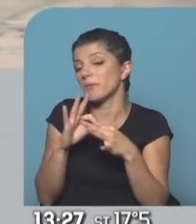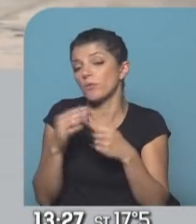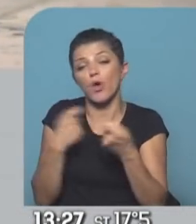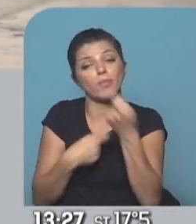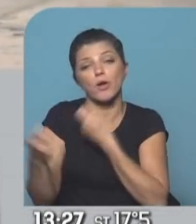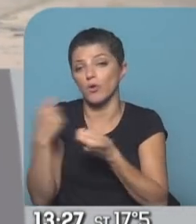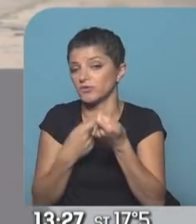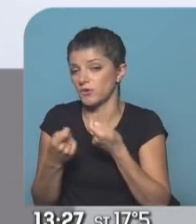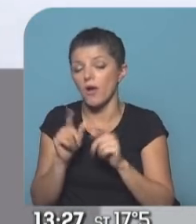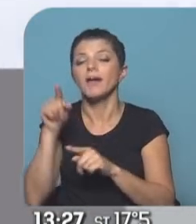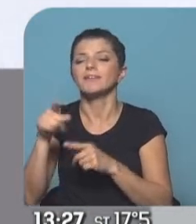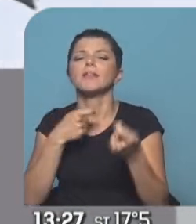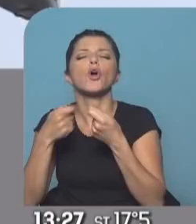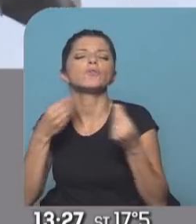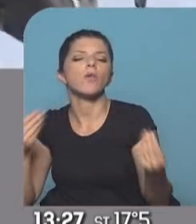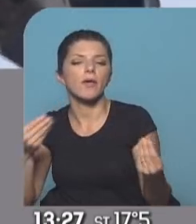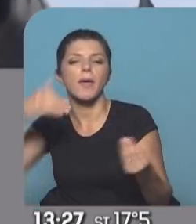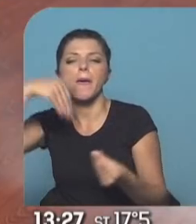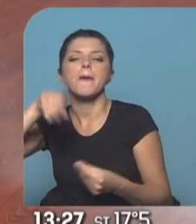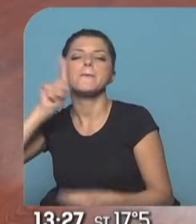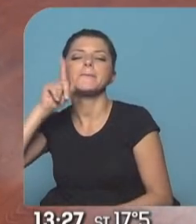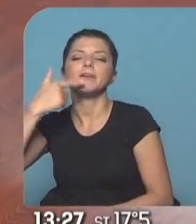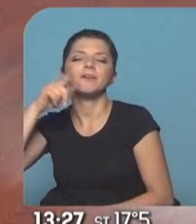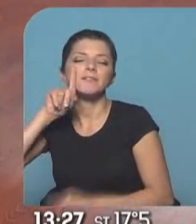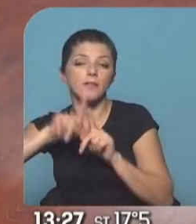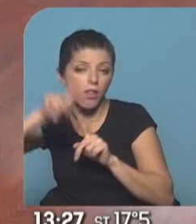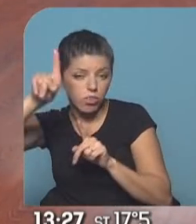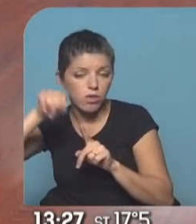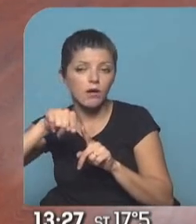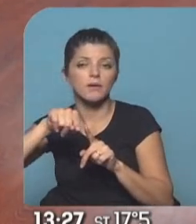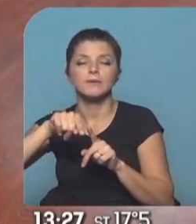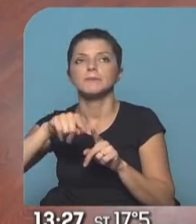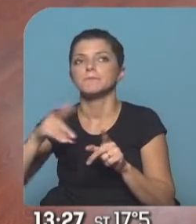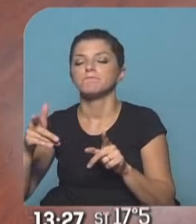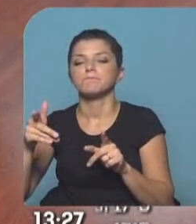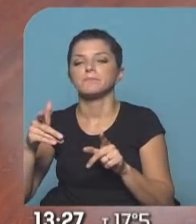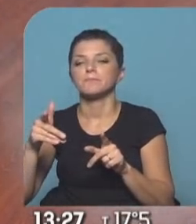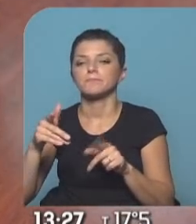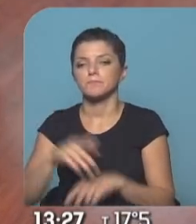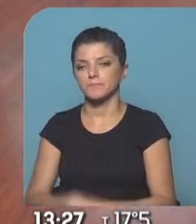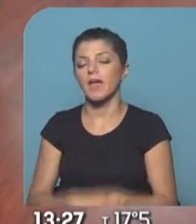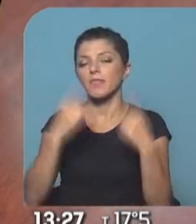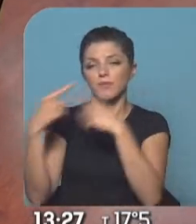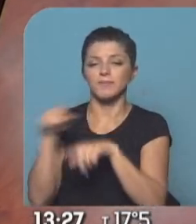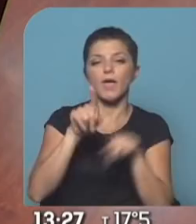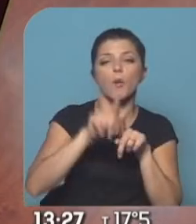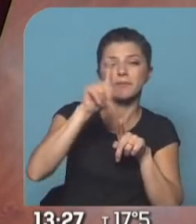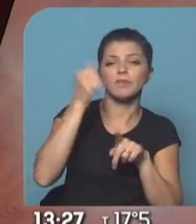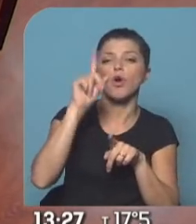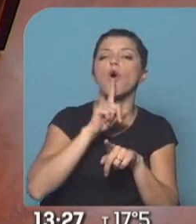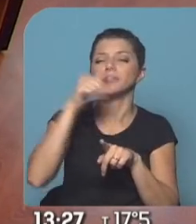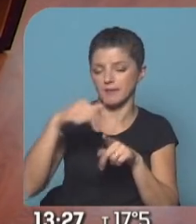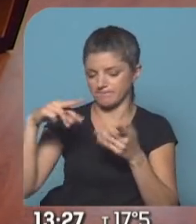vinculado aquí con unos misiles que no tienen la misma... la misma denominación de los misiles de la OTAN, es decir,